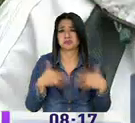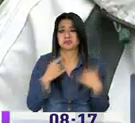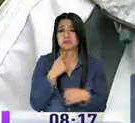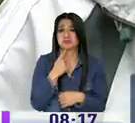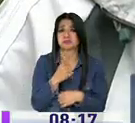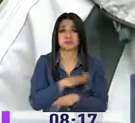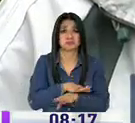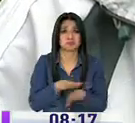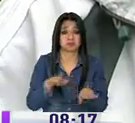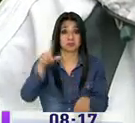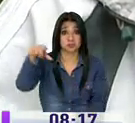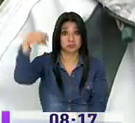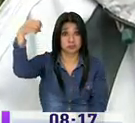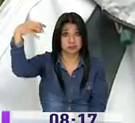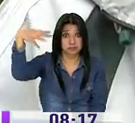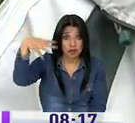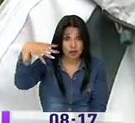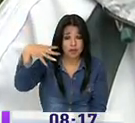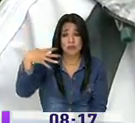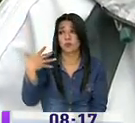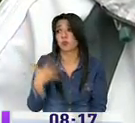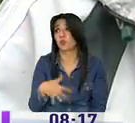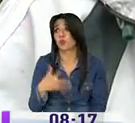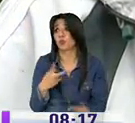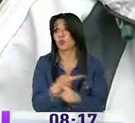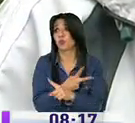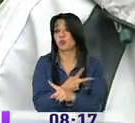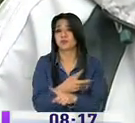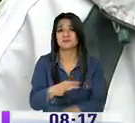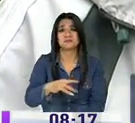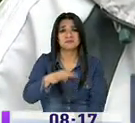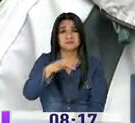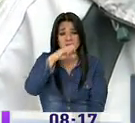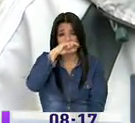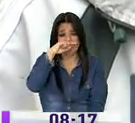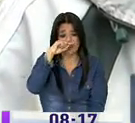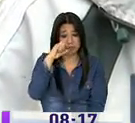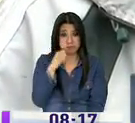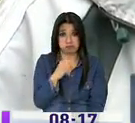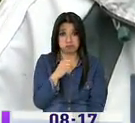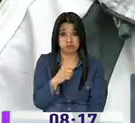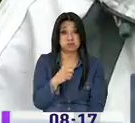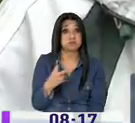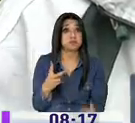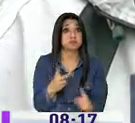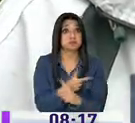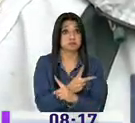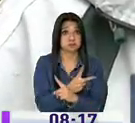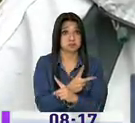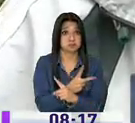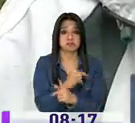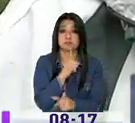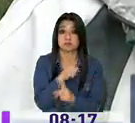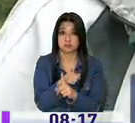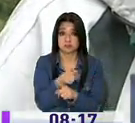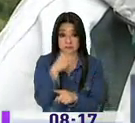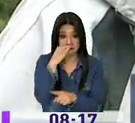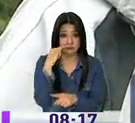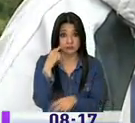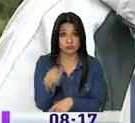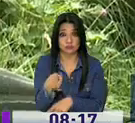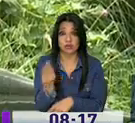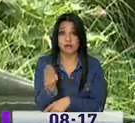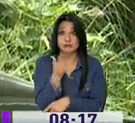cuando hace sol es muy perjudicial porque manda unos fuertes dolores y eso afecta efectivamente pues a la niñez a la